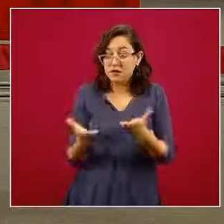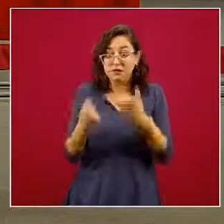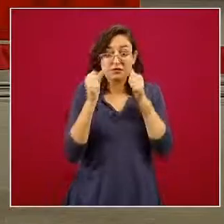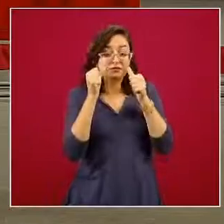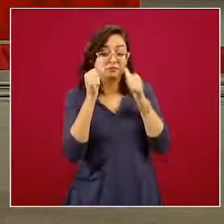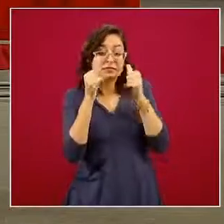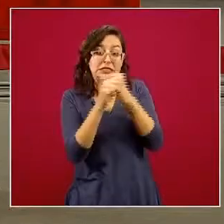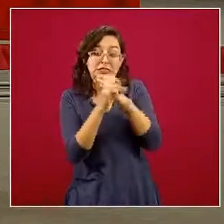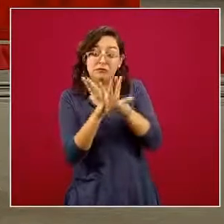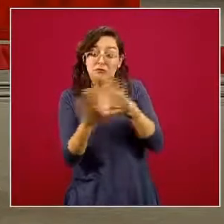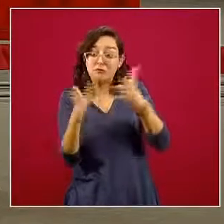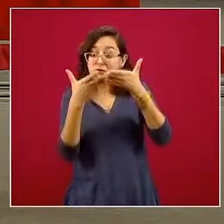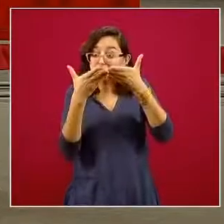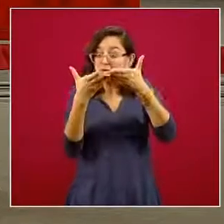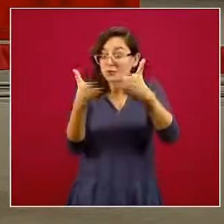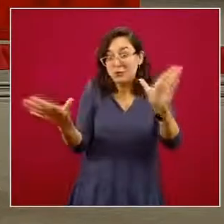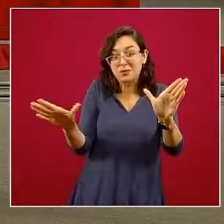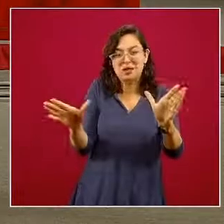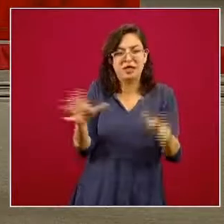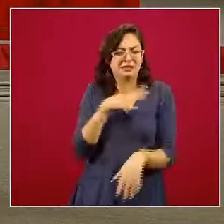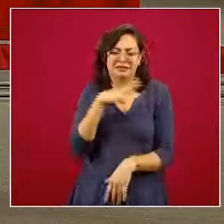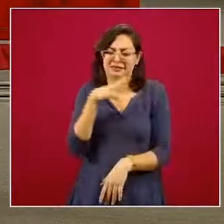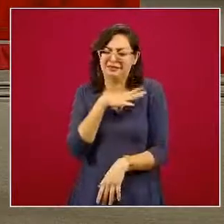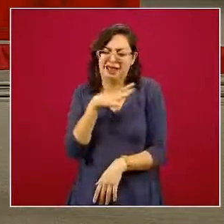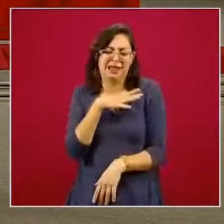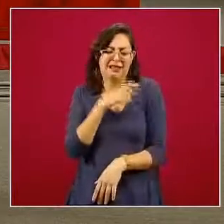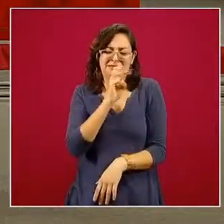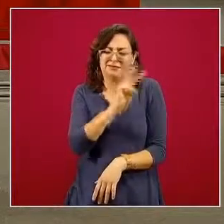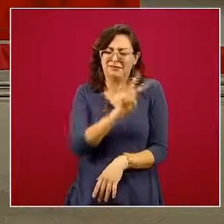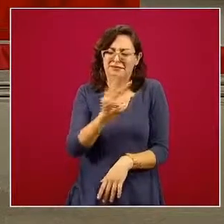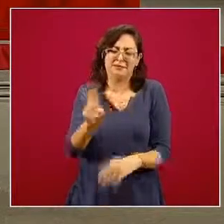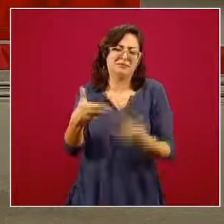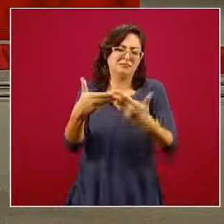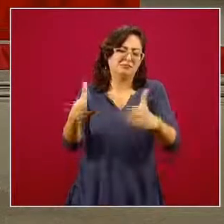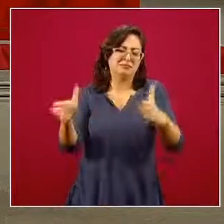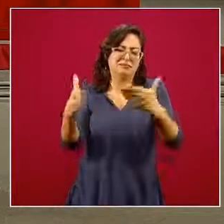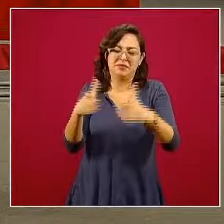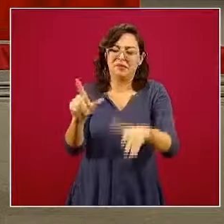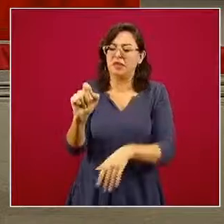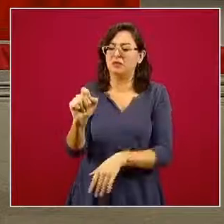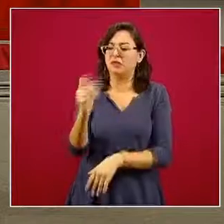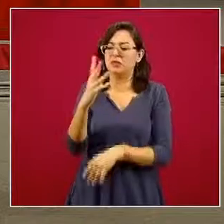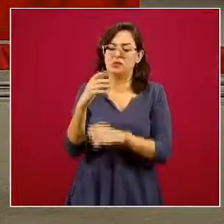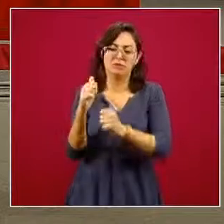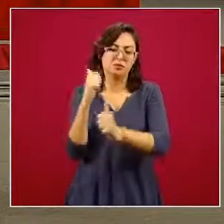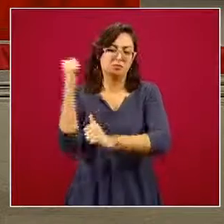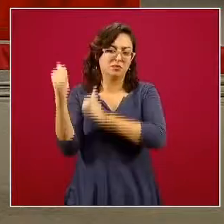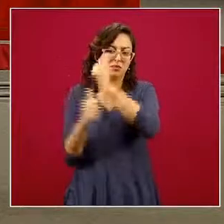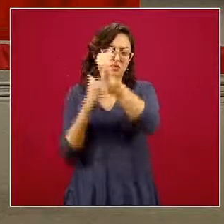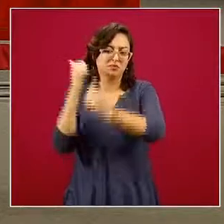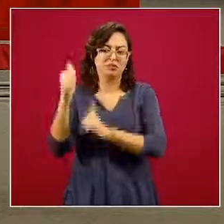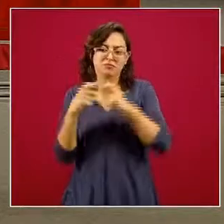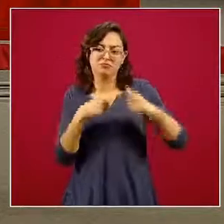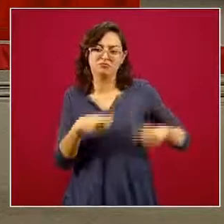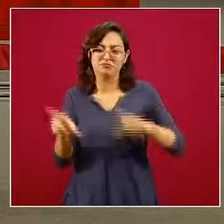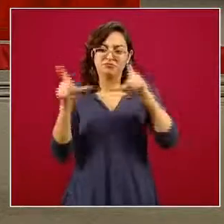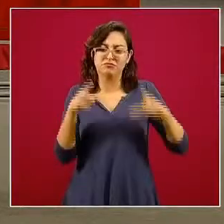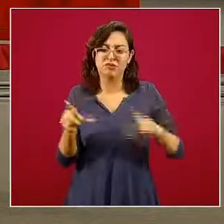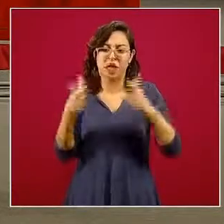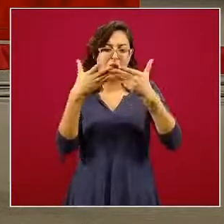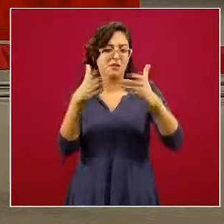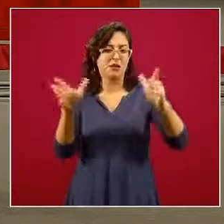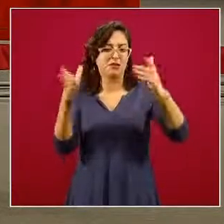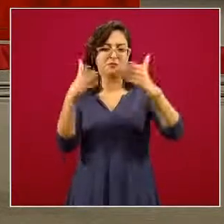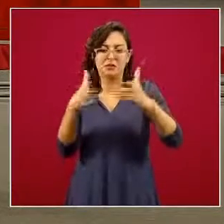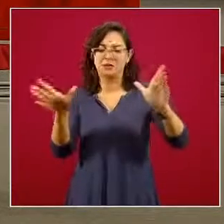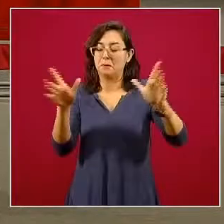un ojito a la información pública que ponemos. También están las bases de datos que ponemos desde el 24 de abril. Son datos abiertos. Nunca